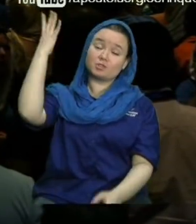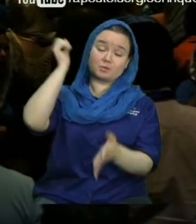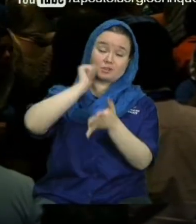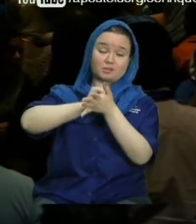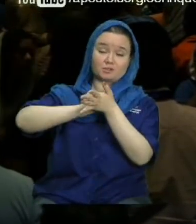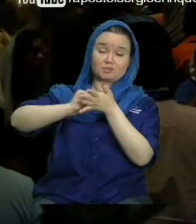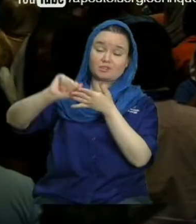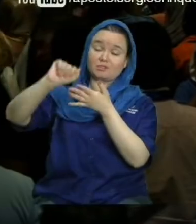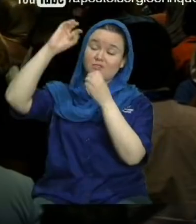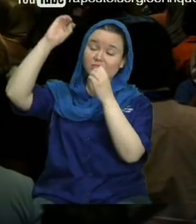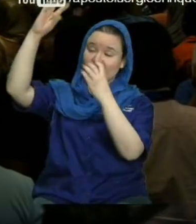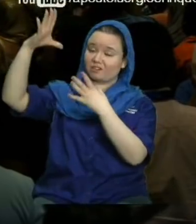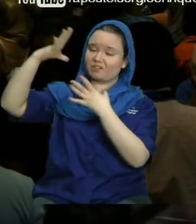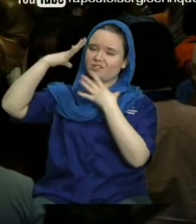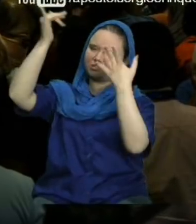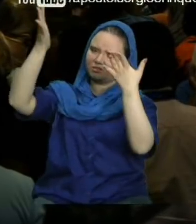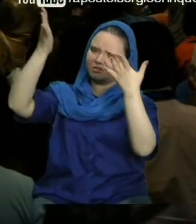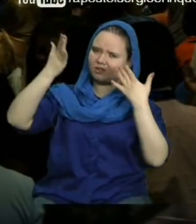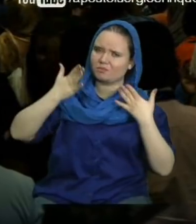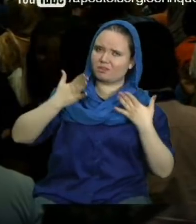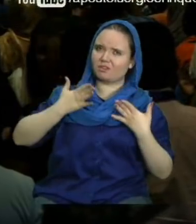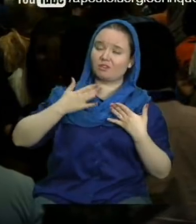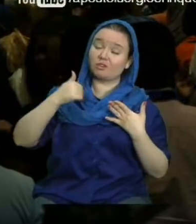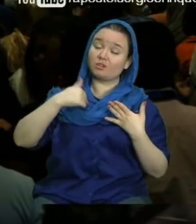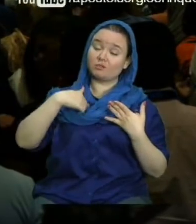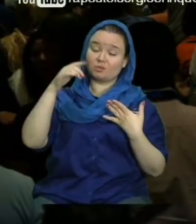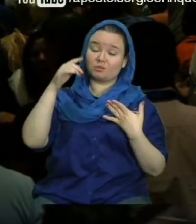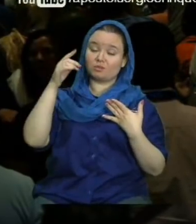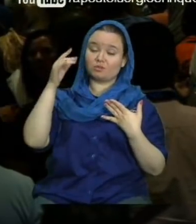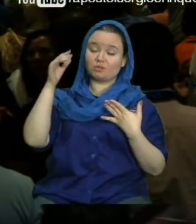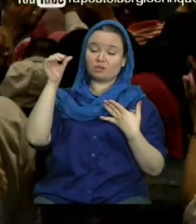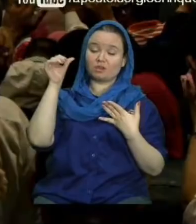venido sobre mí de mi cabeza apostólica,